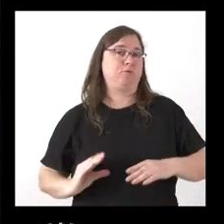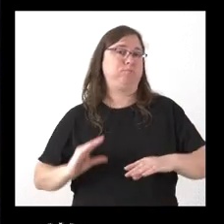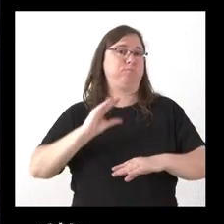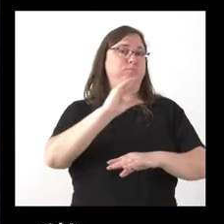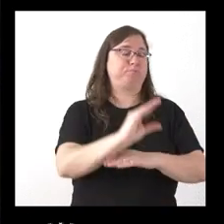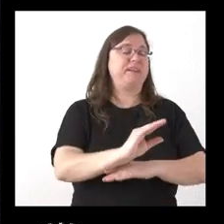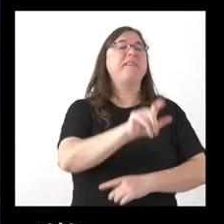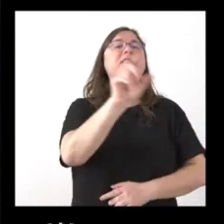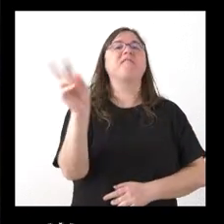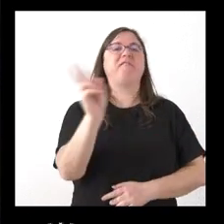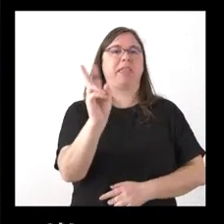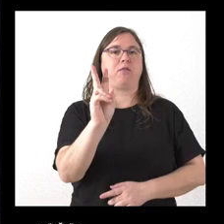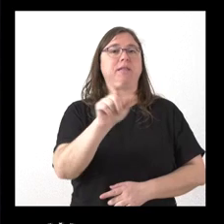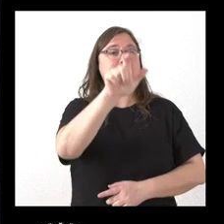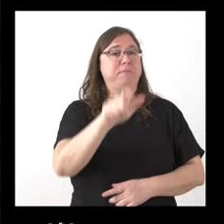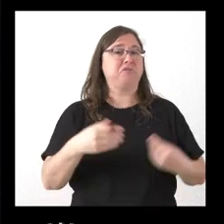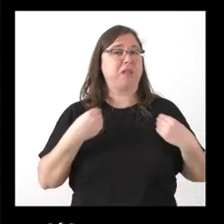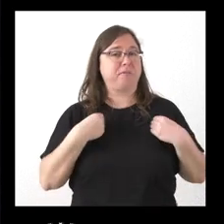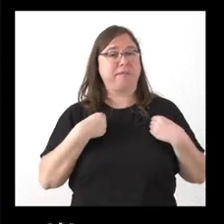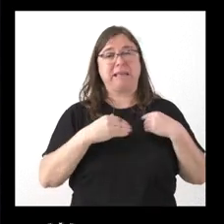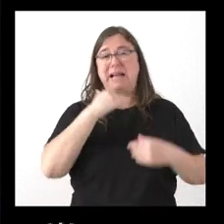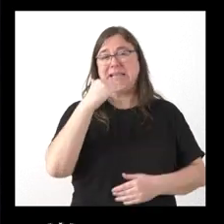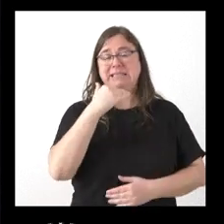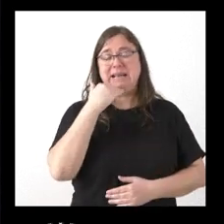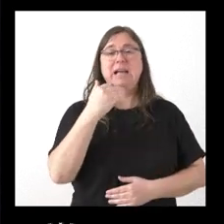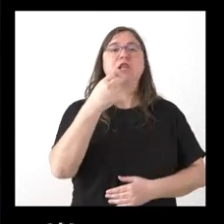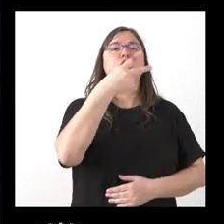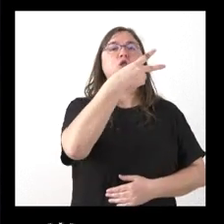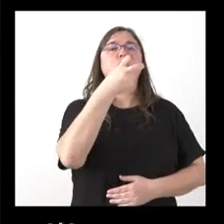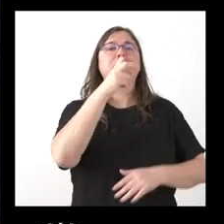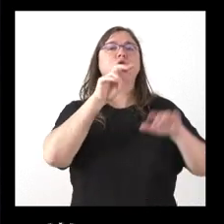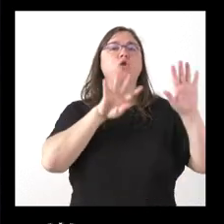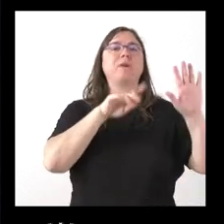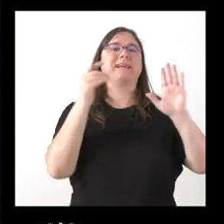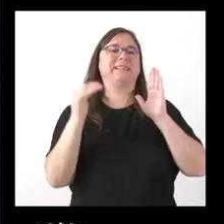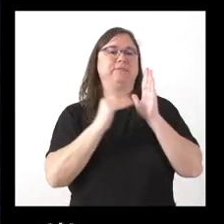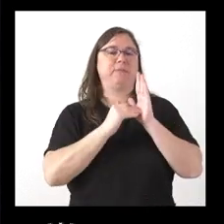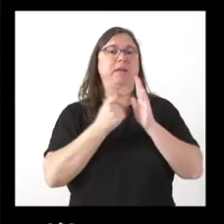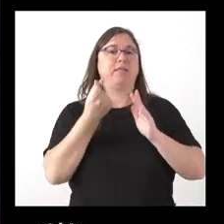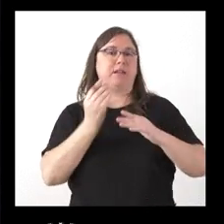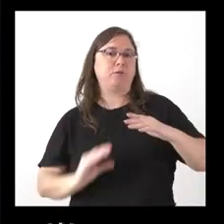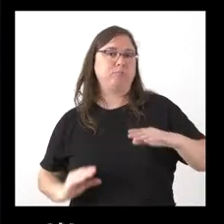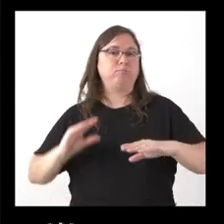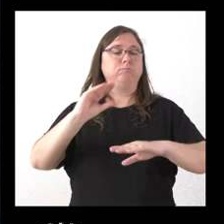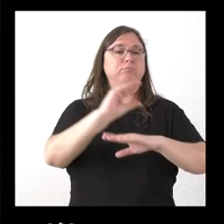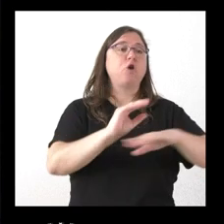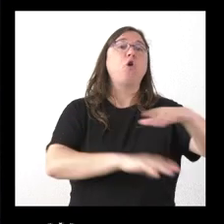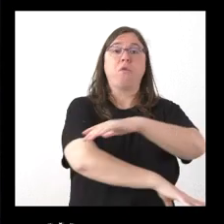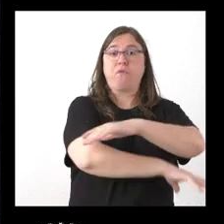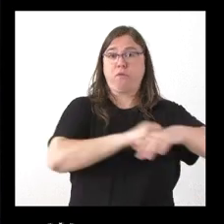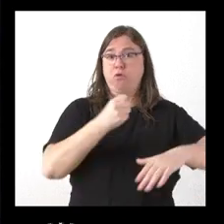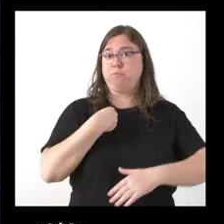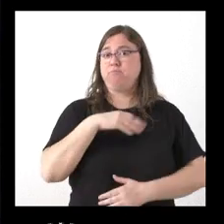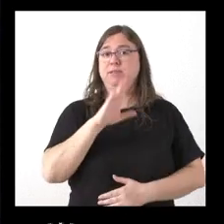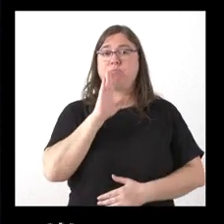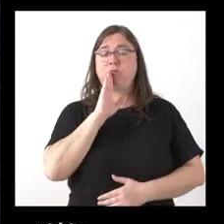una población cercana a los 296.000 habitantes reci una cantidad de los fondos a los que me acabo de